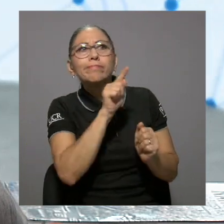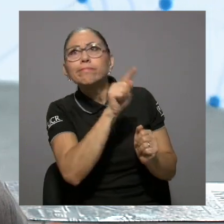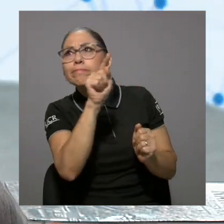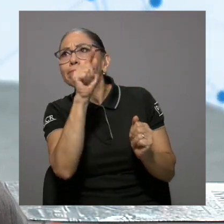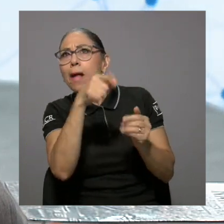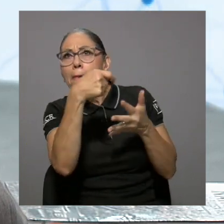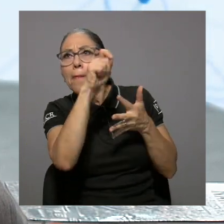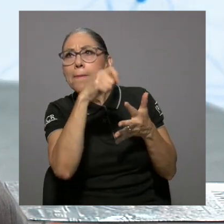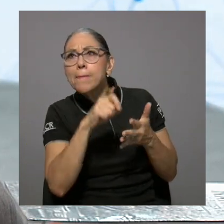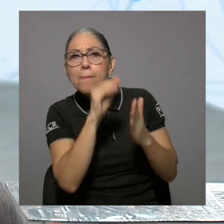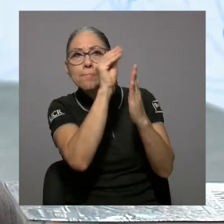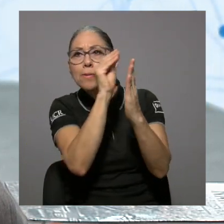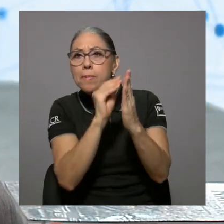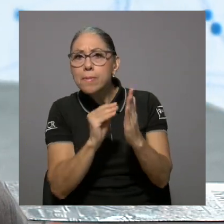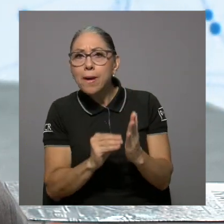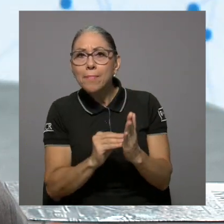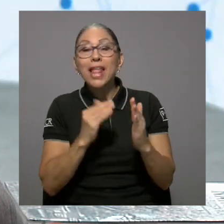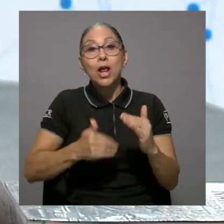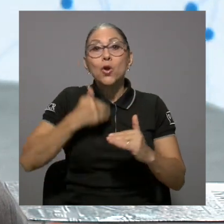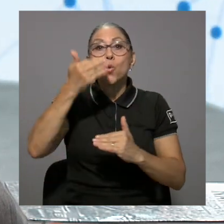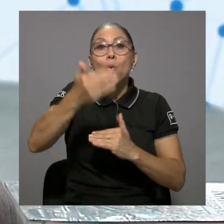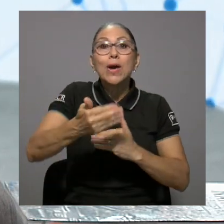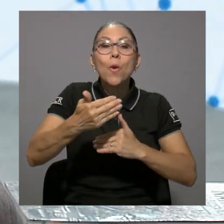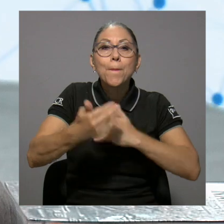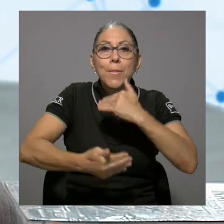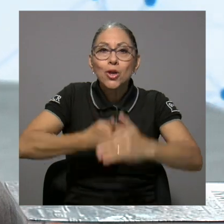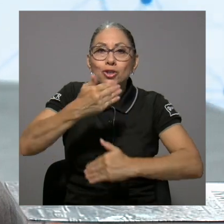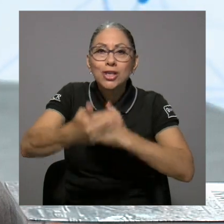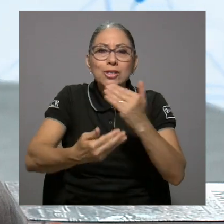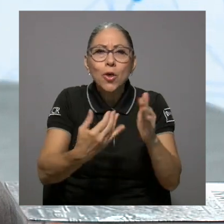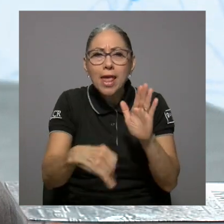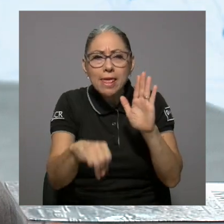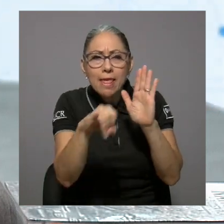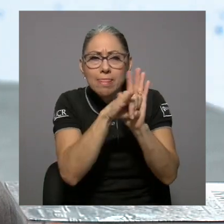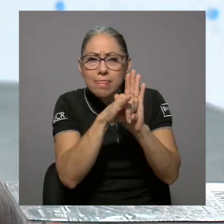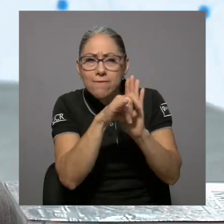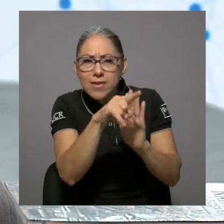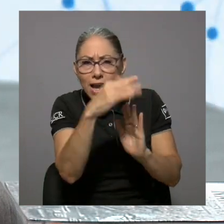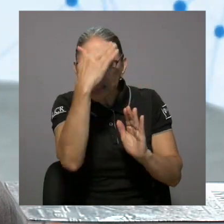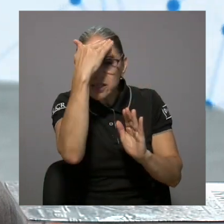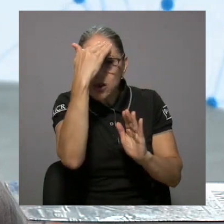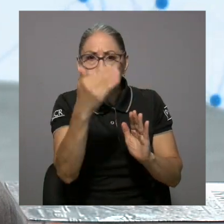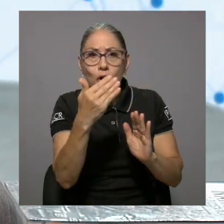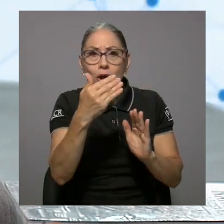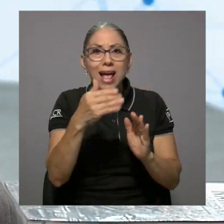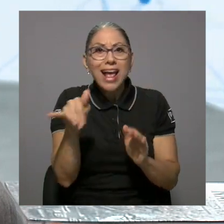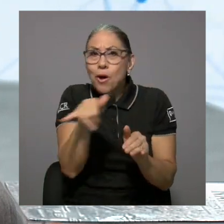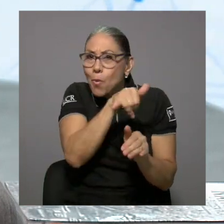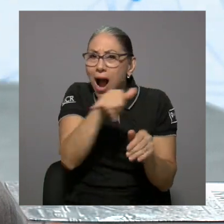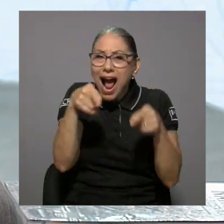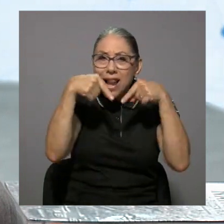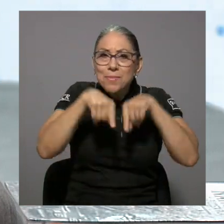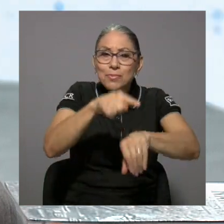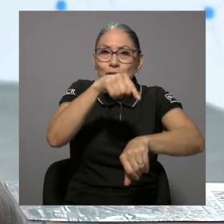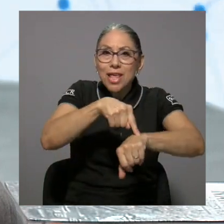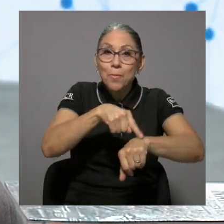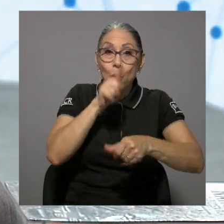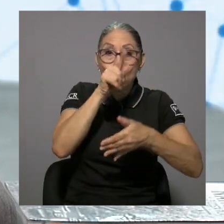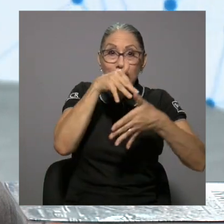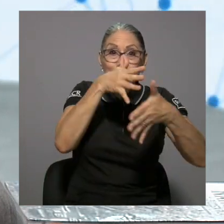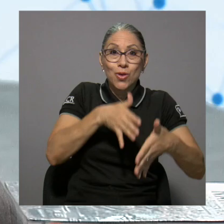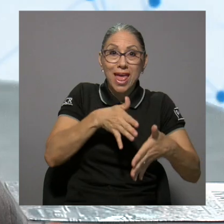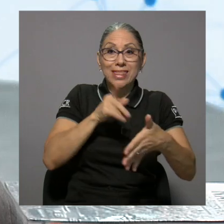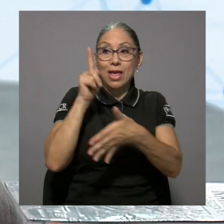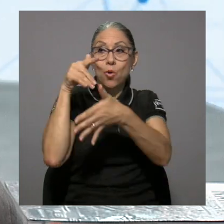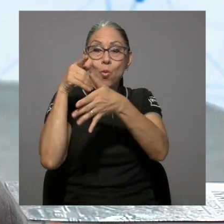levantamiento. Luego se dio el proceso de identificación, bueno, que era como al mismo tiempo, ahora se iba haciendo un estudiante, un profesional, íbamos con los